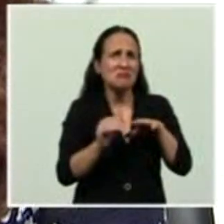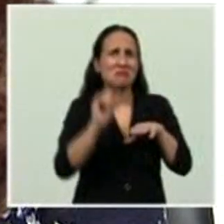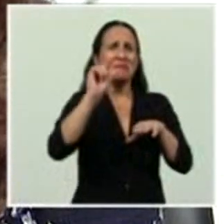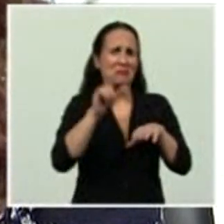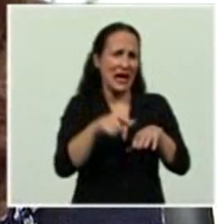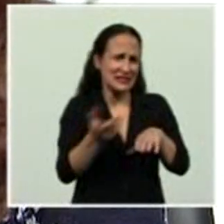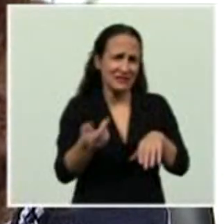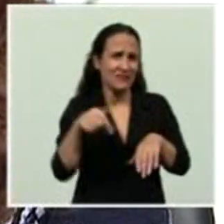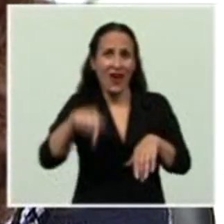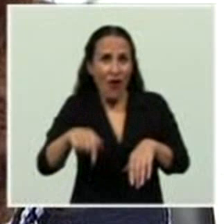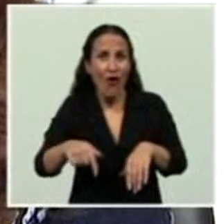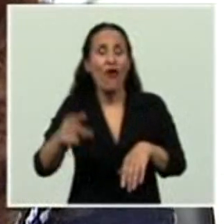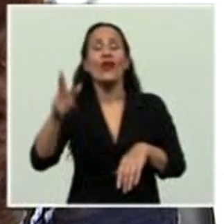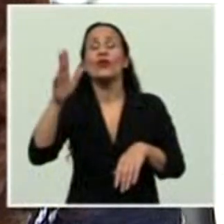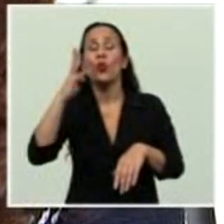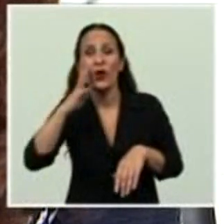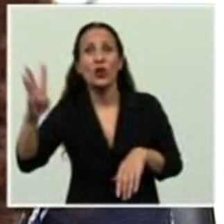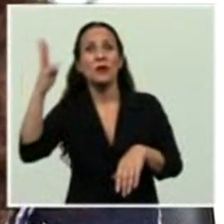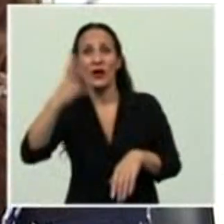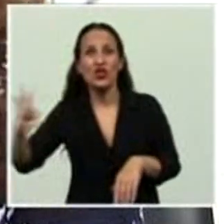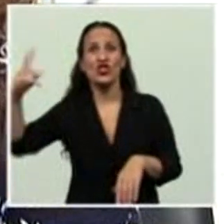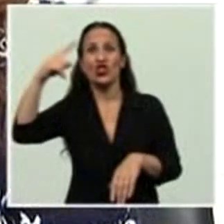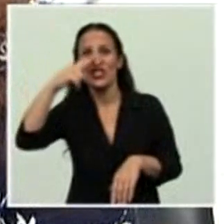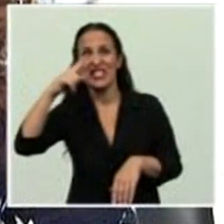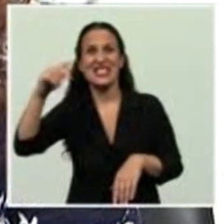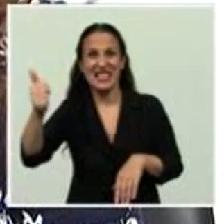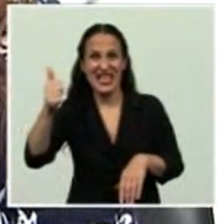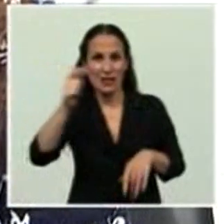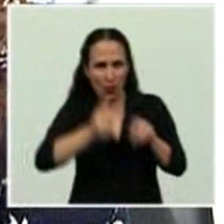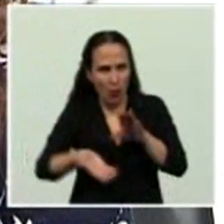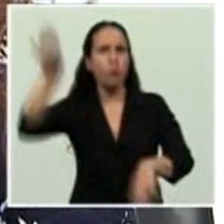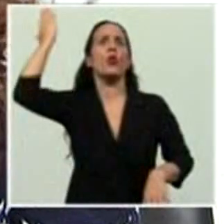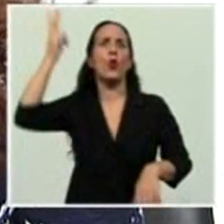ganan 4476 es un aumento del